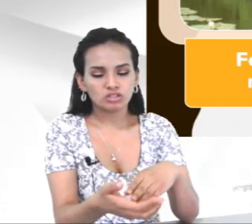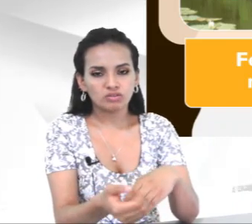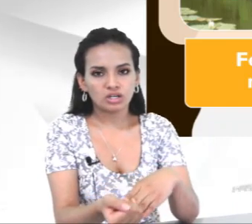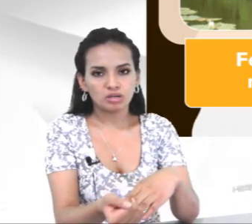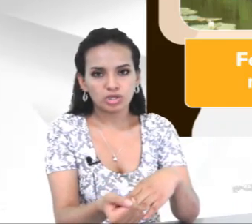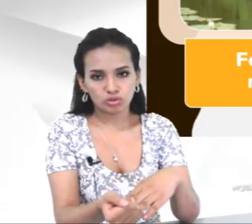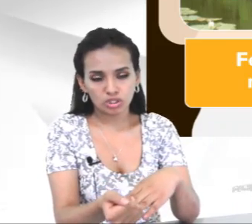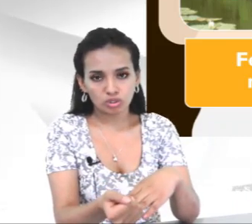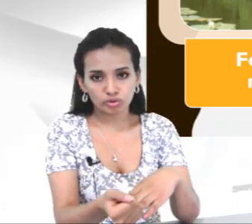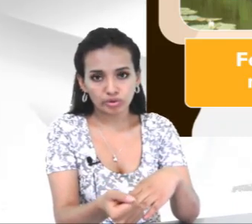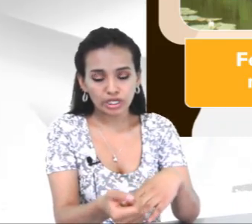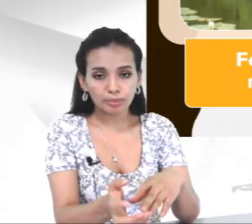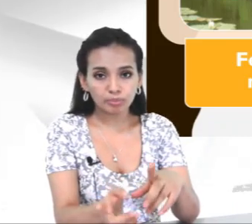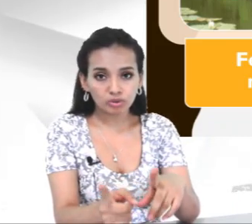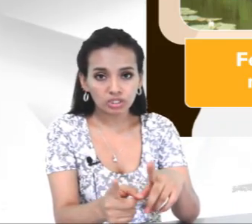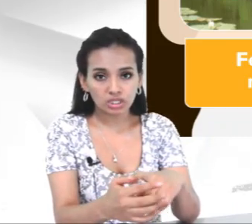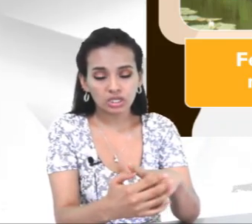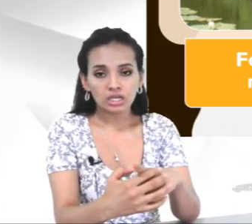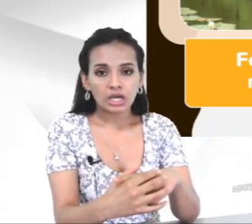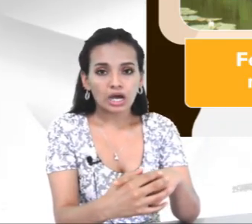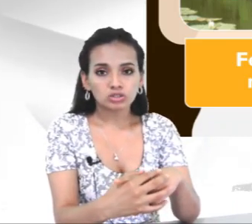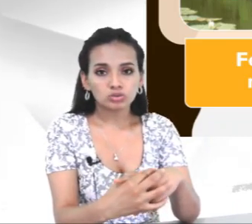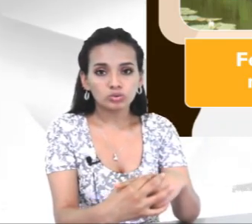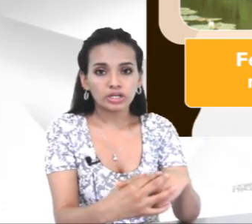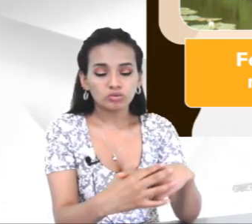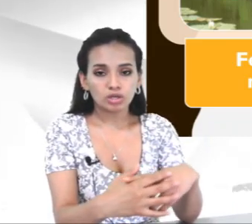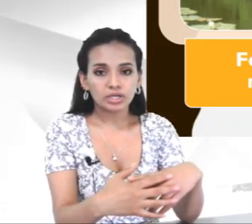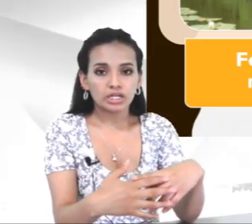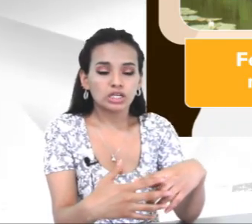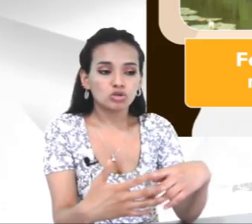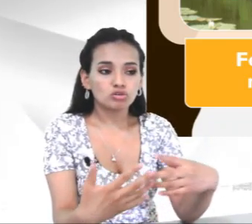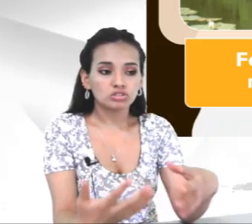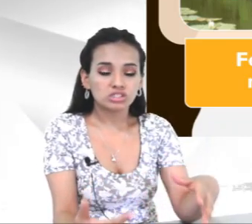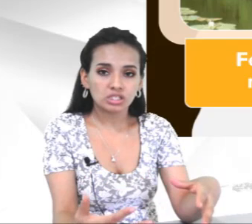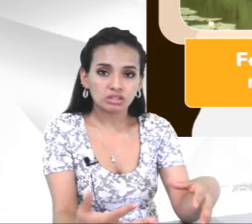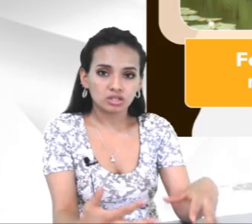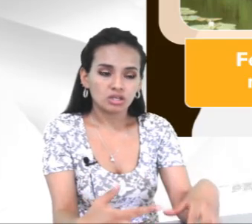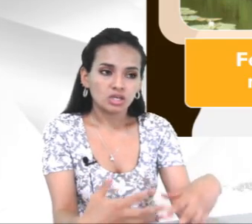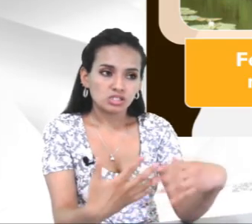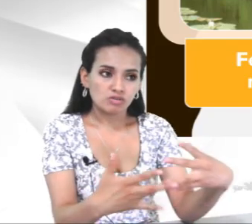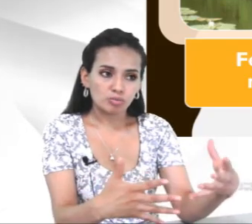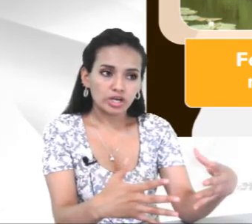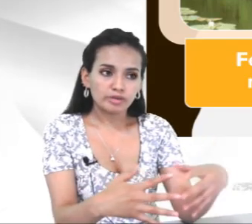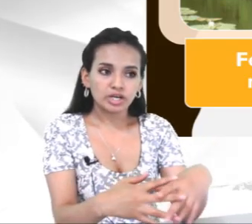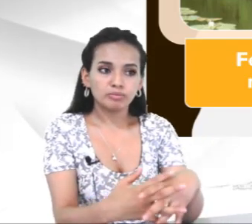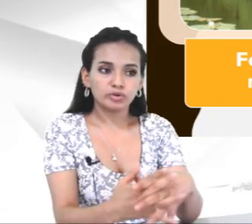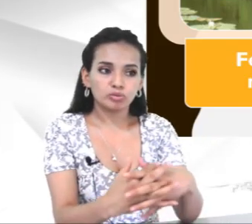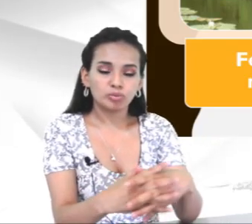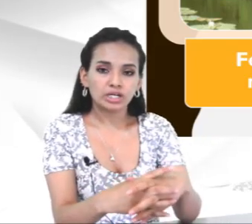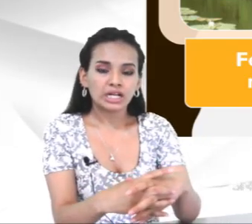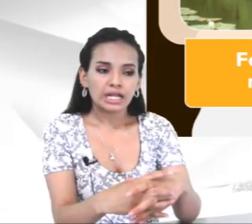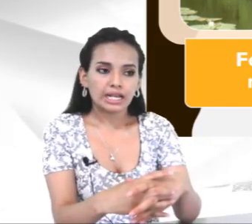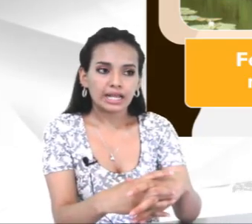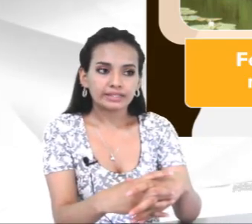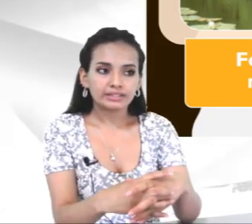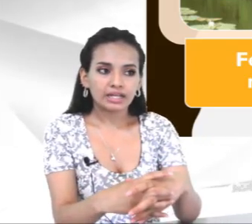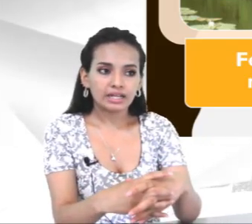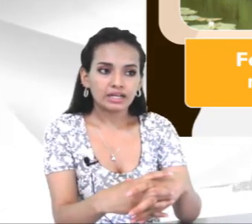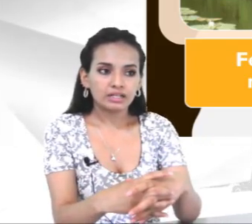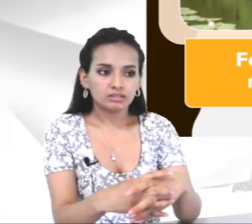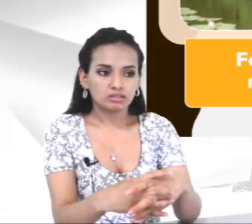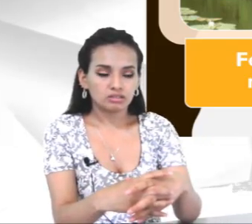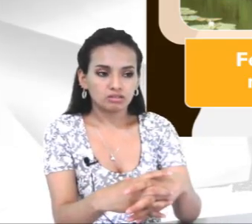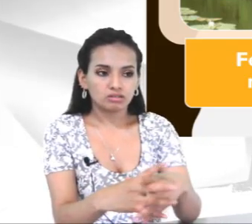nociva el medio que lo rodea porque actúa de una manera inconsciente si vemos la imagen podemos ver la